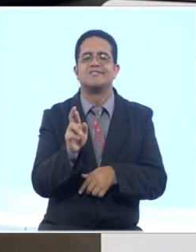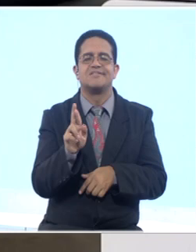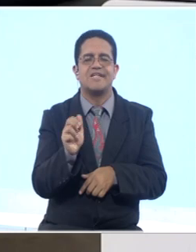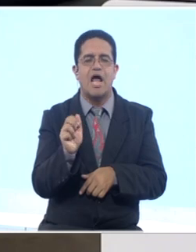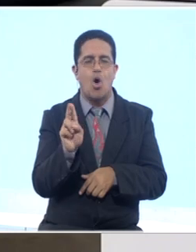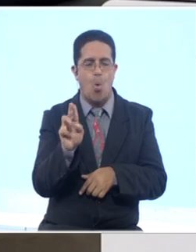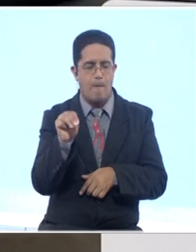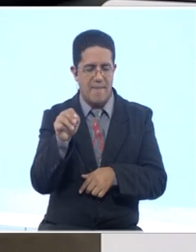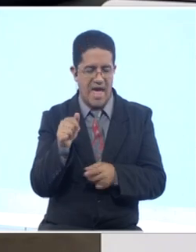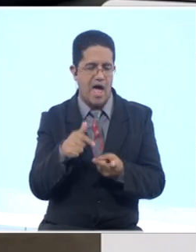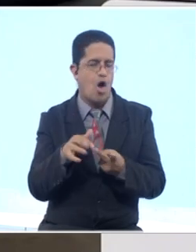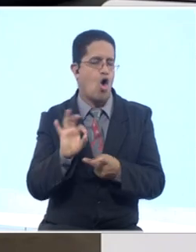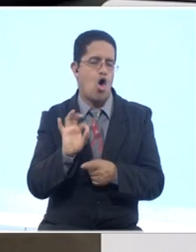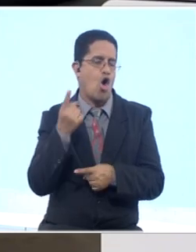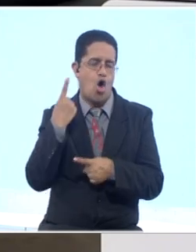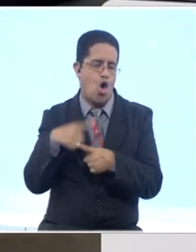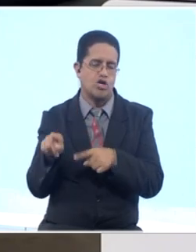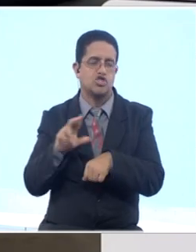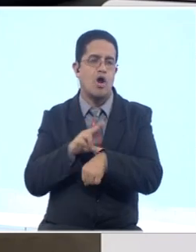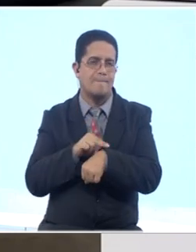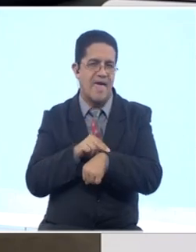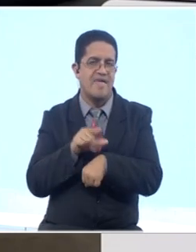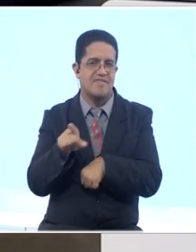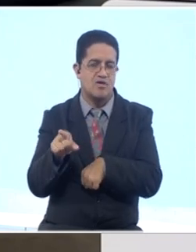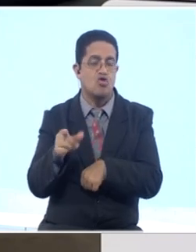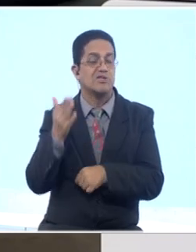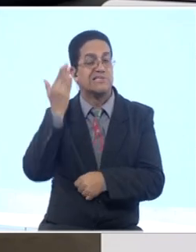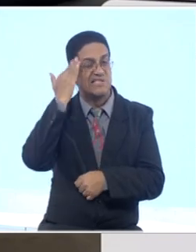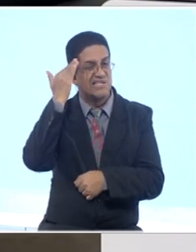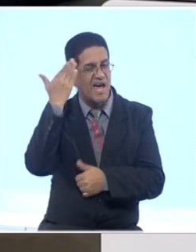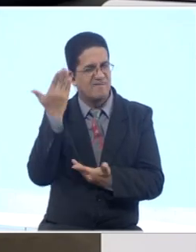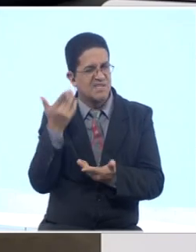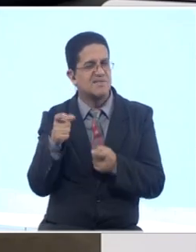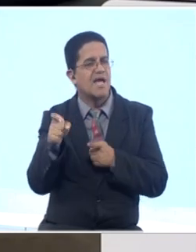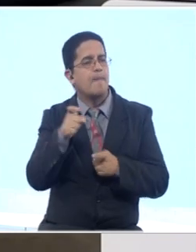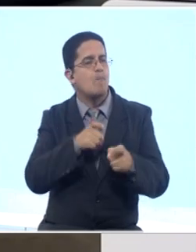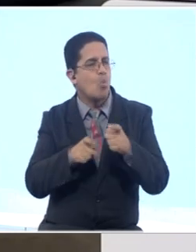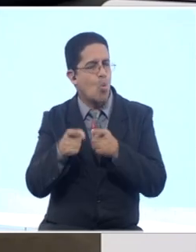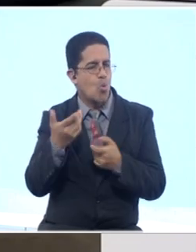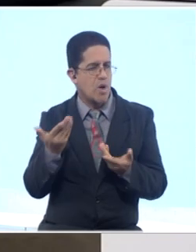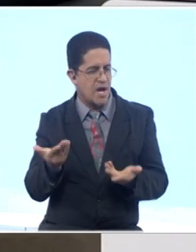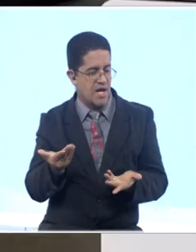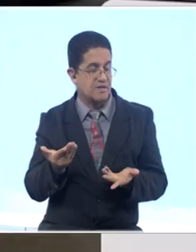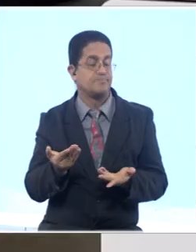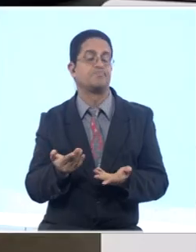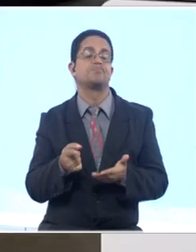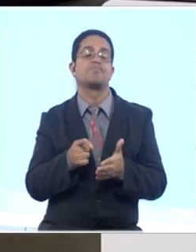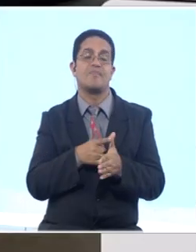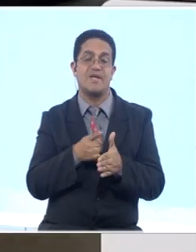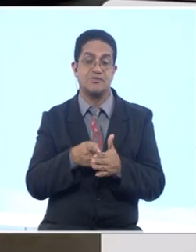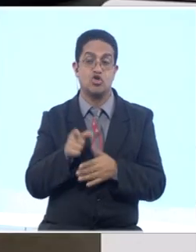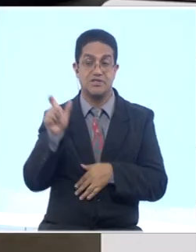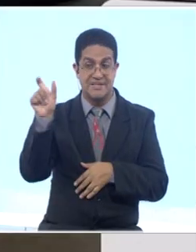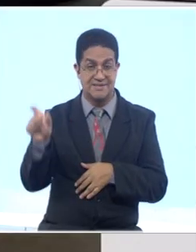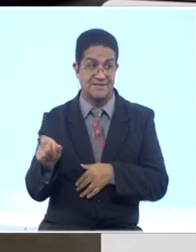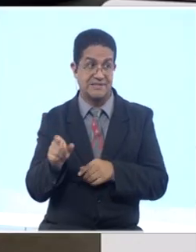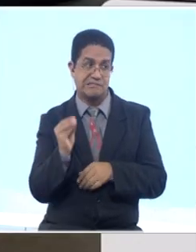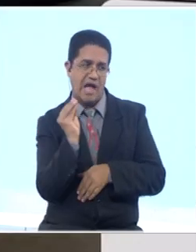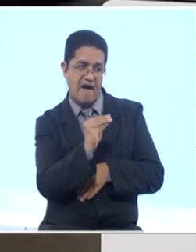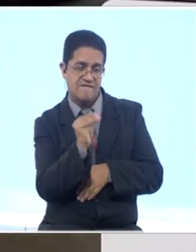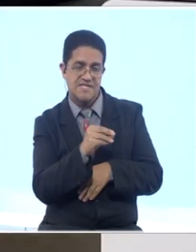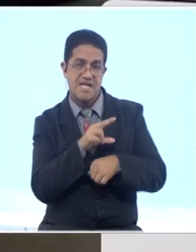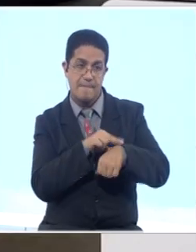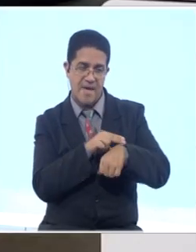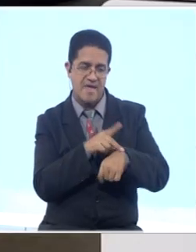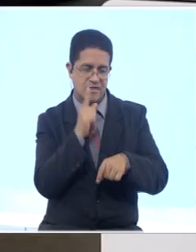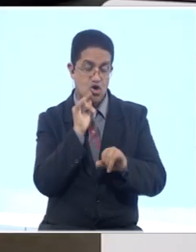casos internista, que son los que saben qué es lo que necesita el paciente. Y entonces el médico radiólogo, ya con